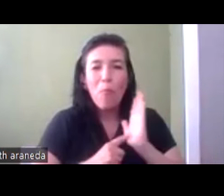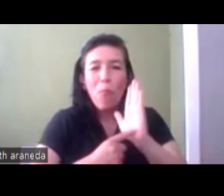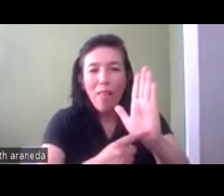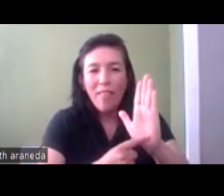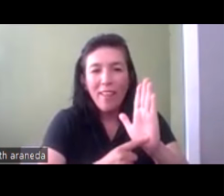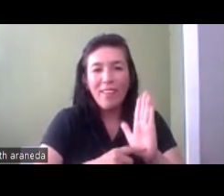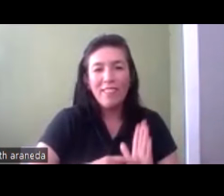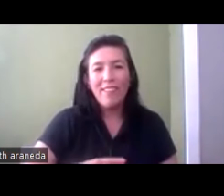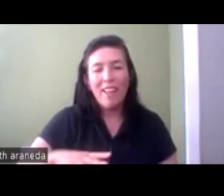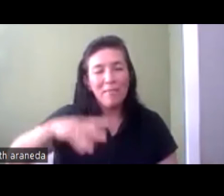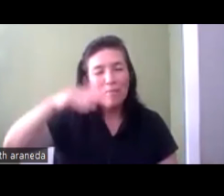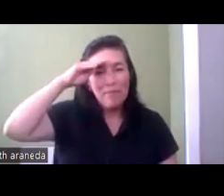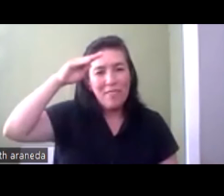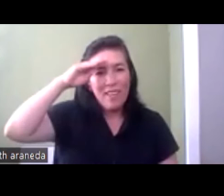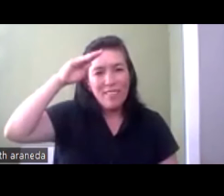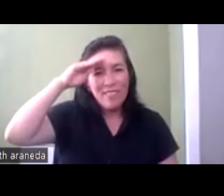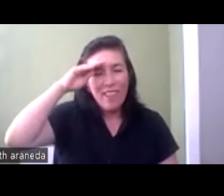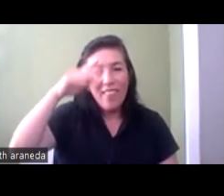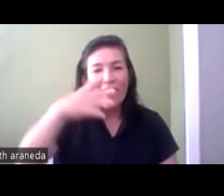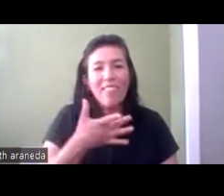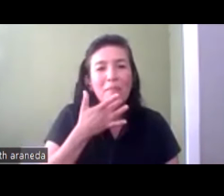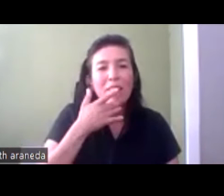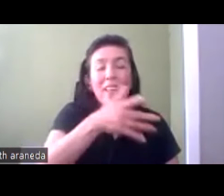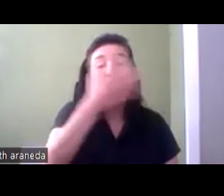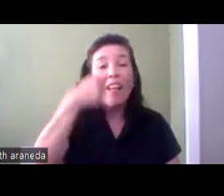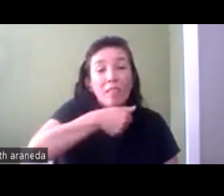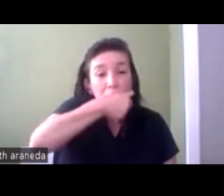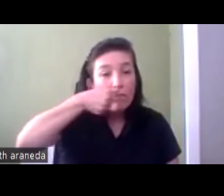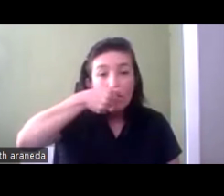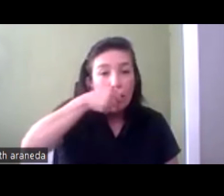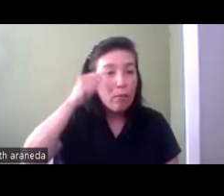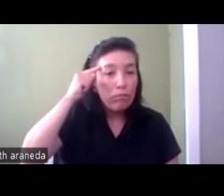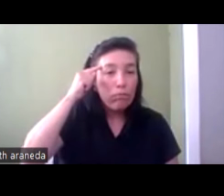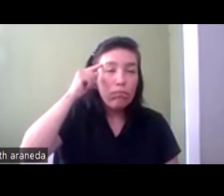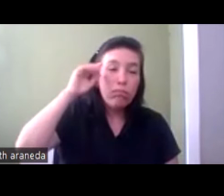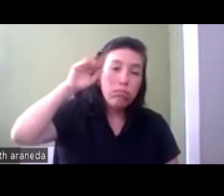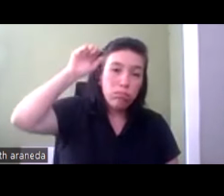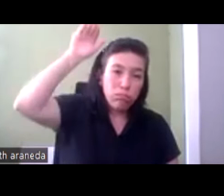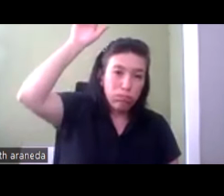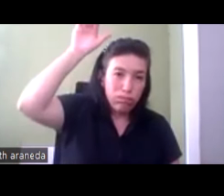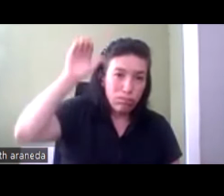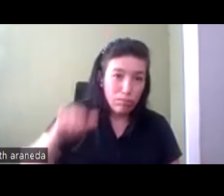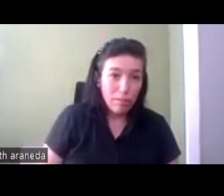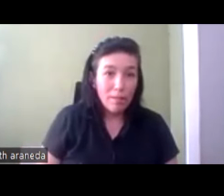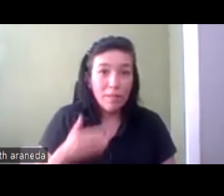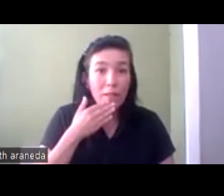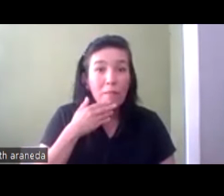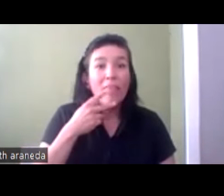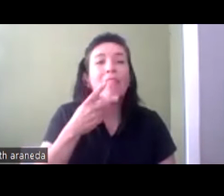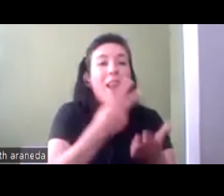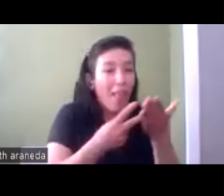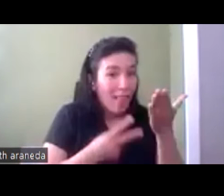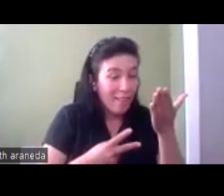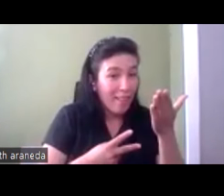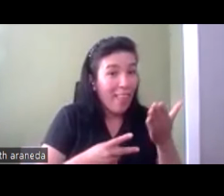mundo, ligada a la ingesta de sustancias psicoactivas o alucinógenas. Y también el arte de Aguita